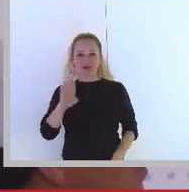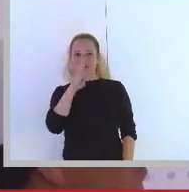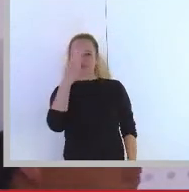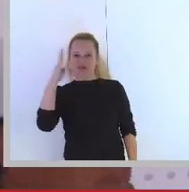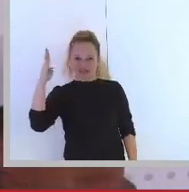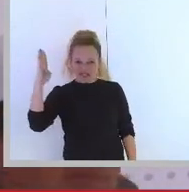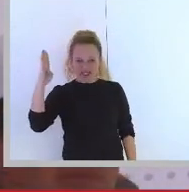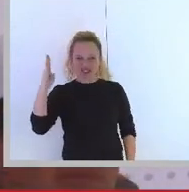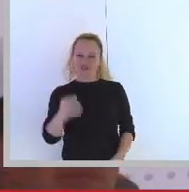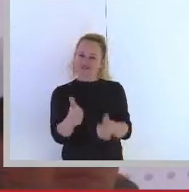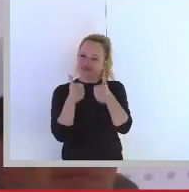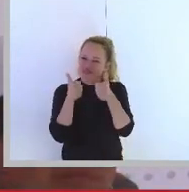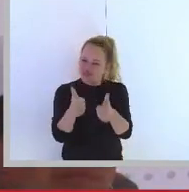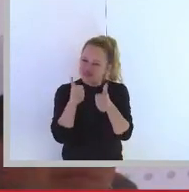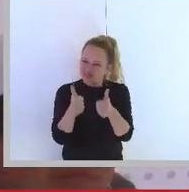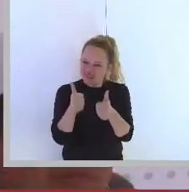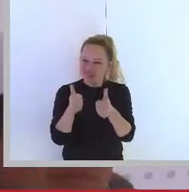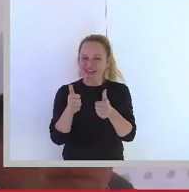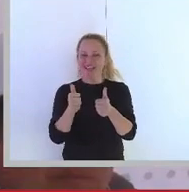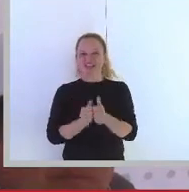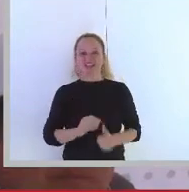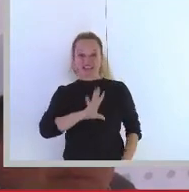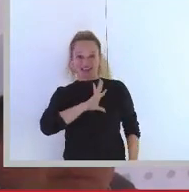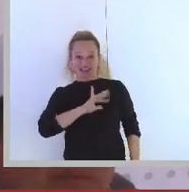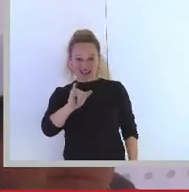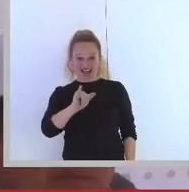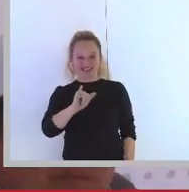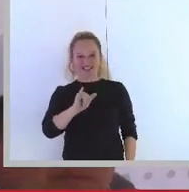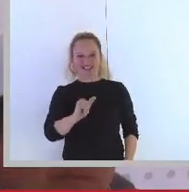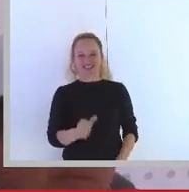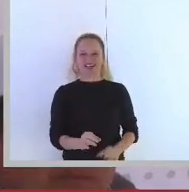Barranquilla, muy bien. Cali.